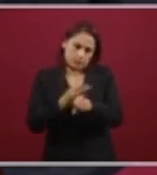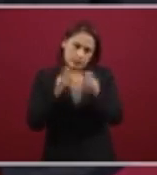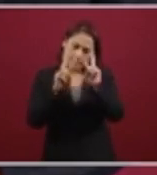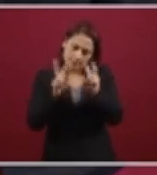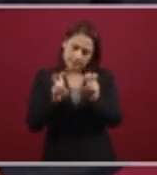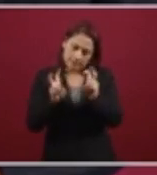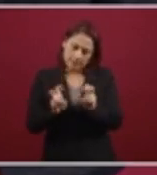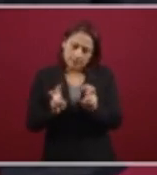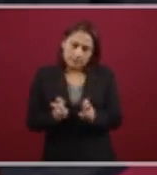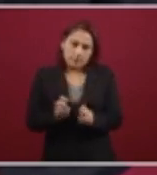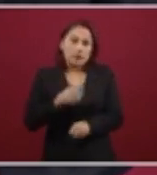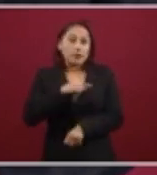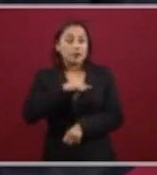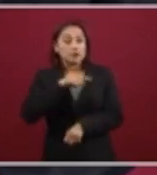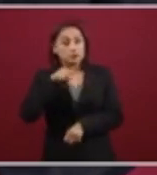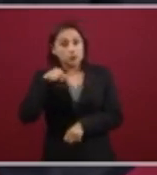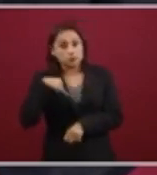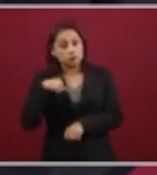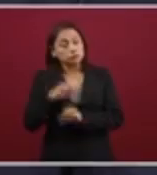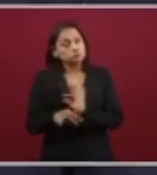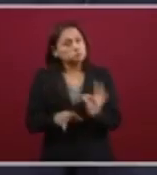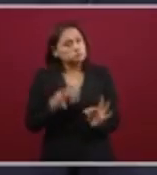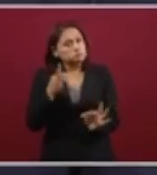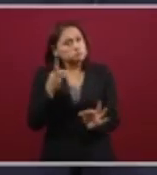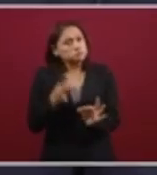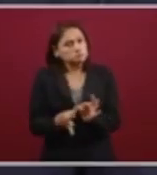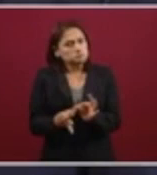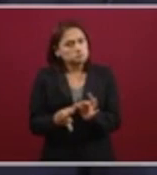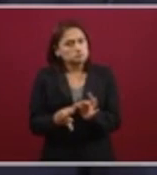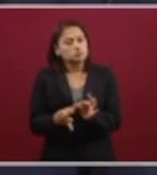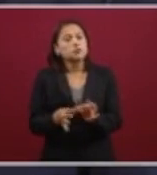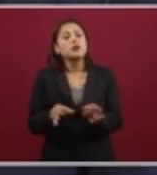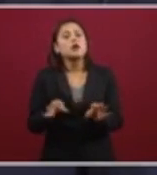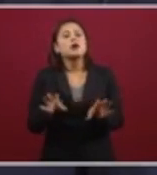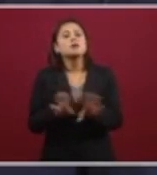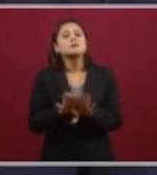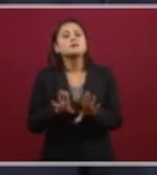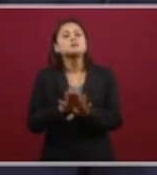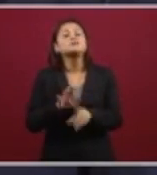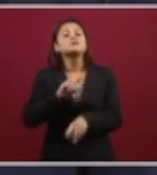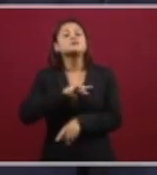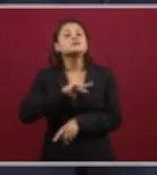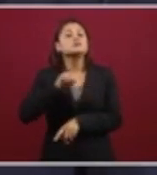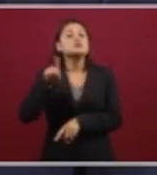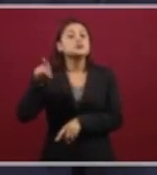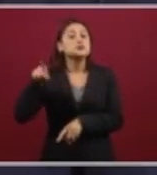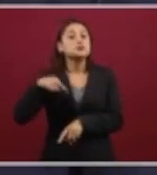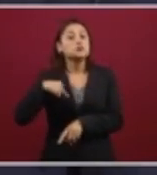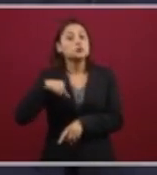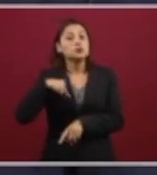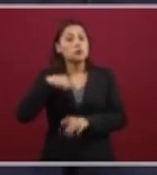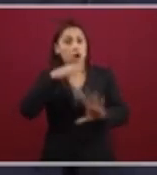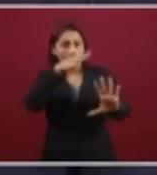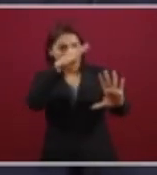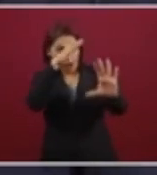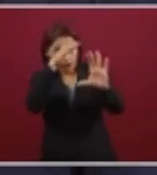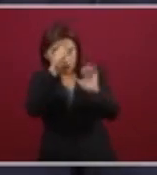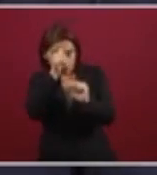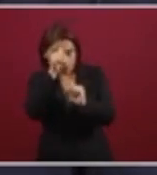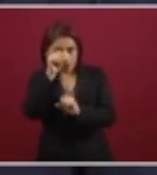el compromiso de aprobar y ratificar el tratado en México.